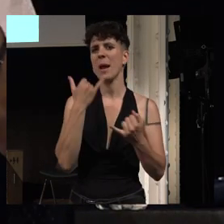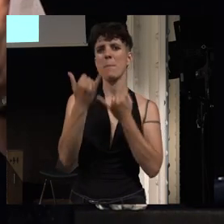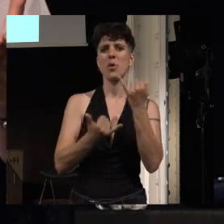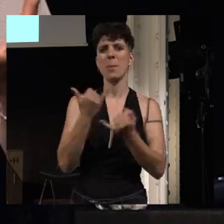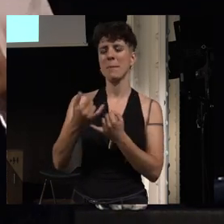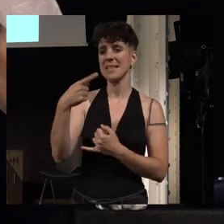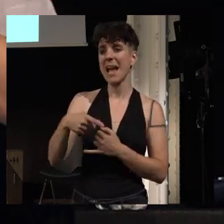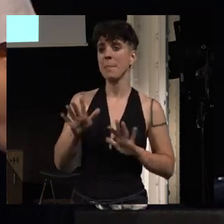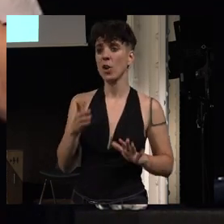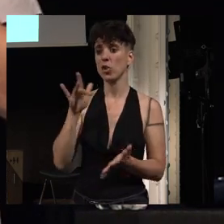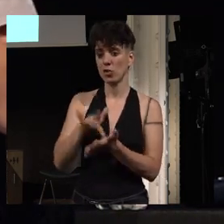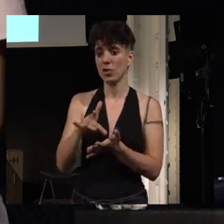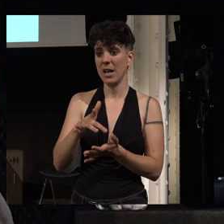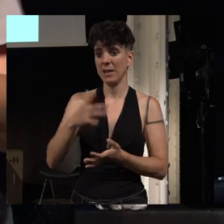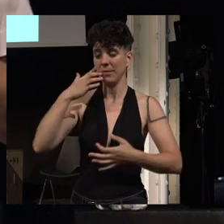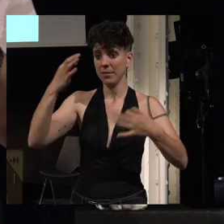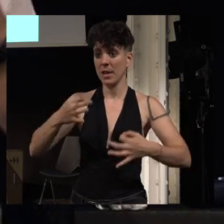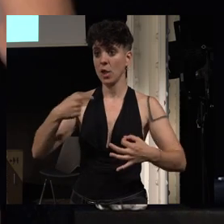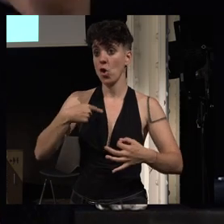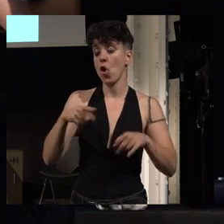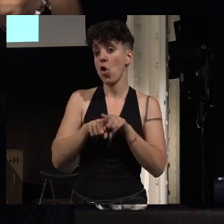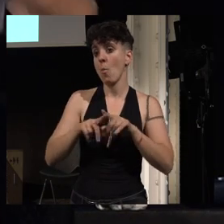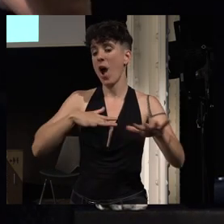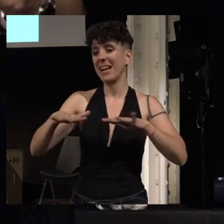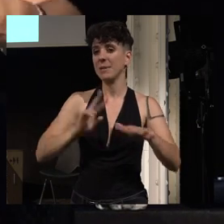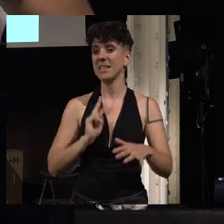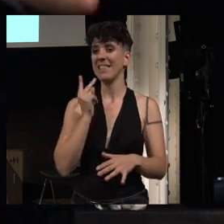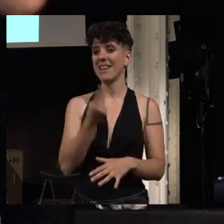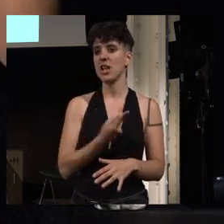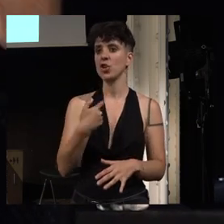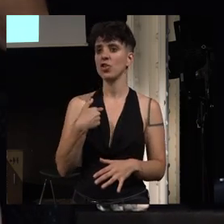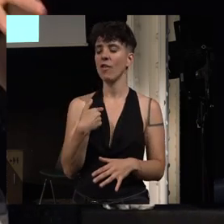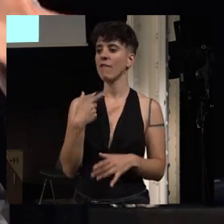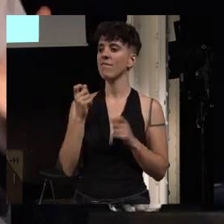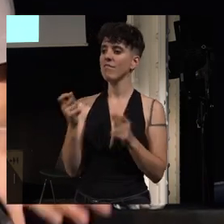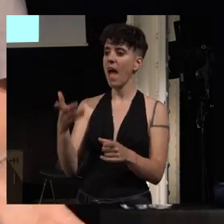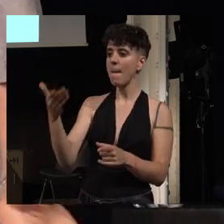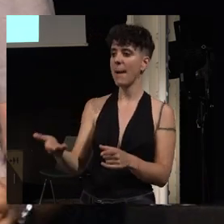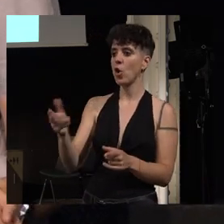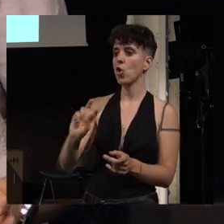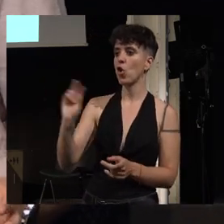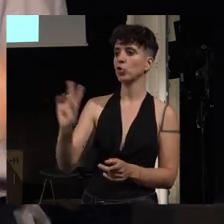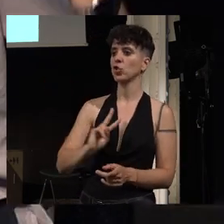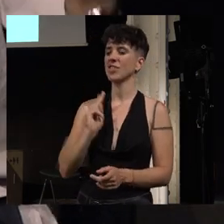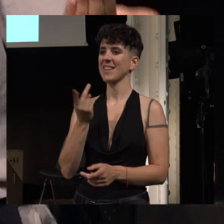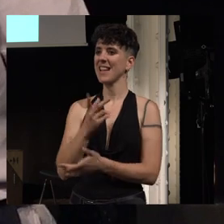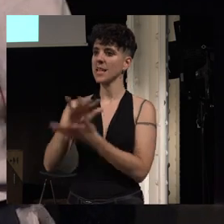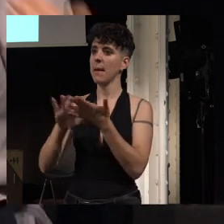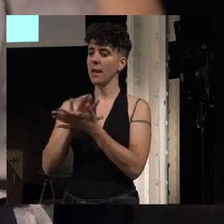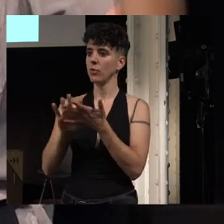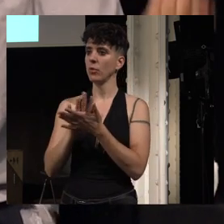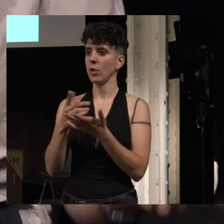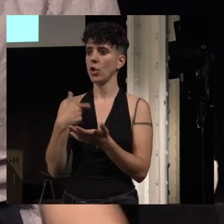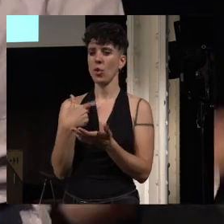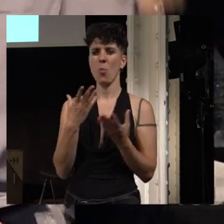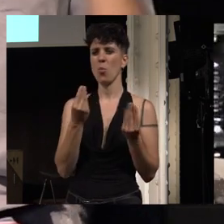pero ha sucedido. Es decir, que bueno, yo como activista trans valoro cuando hay otras voces trans hablando también. Entonces, claro que había mucha gente